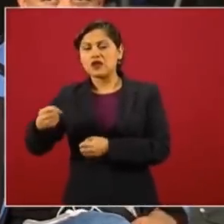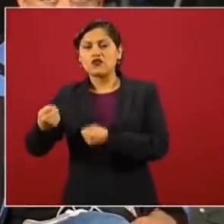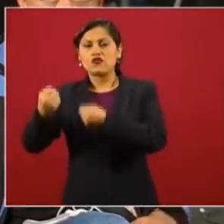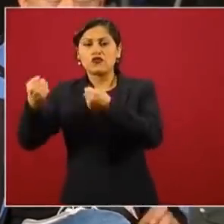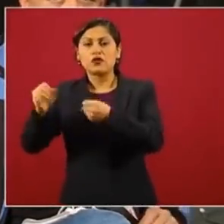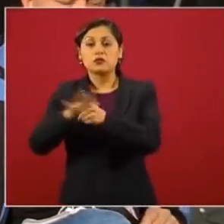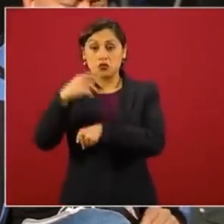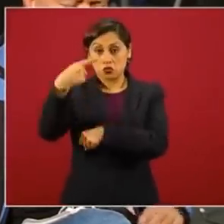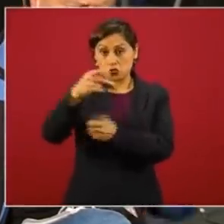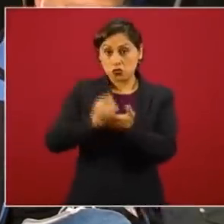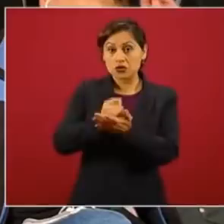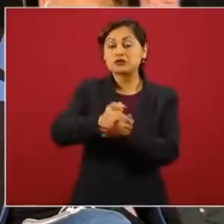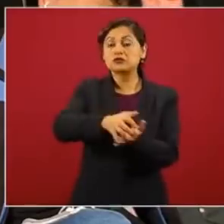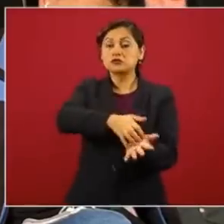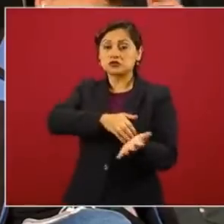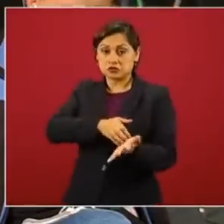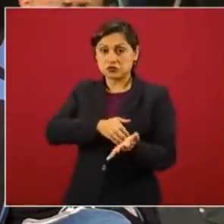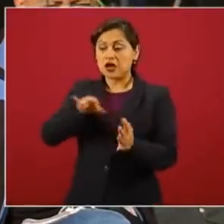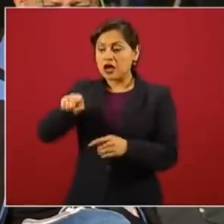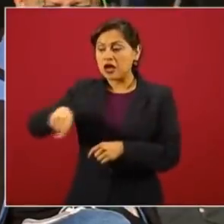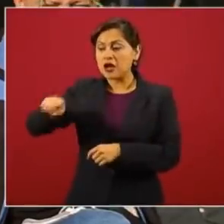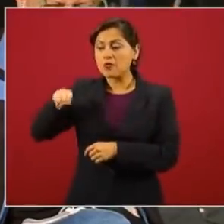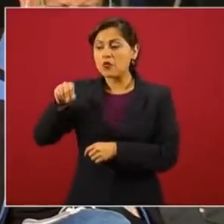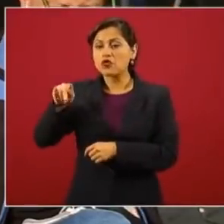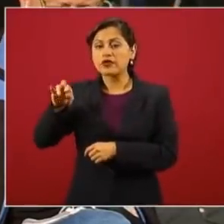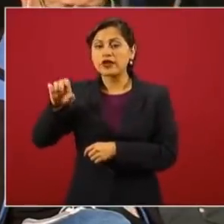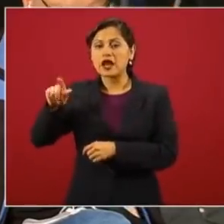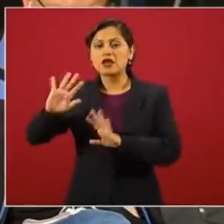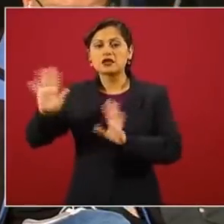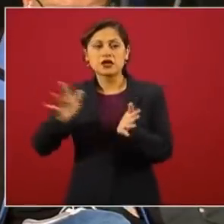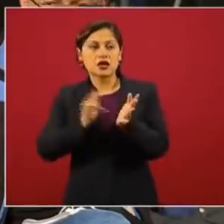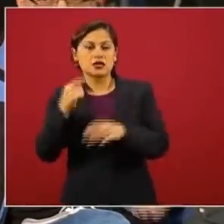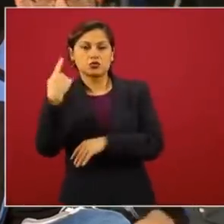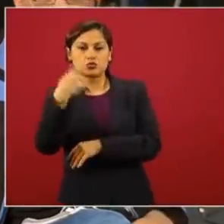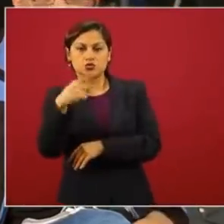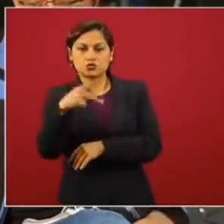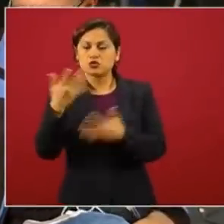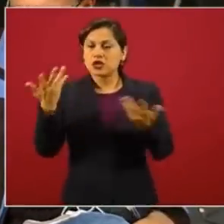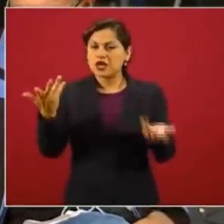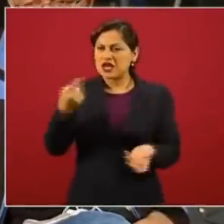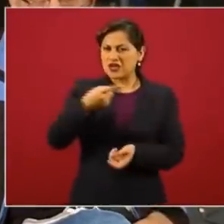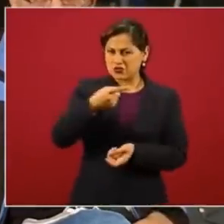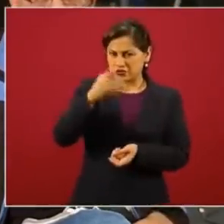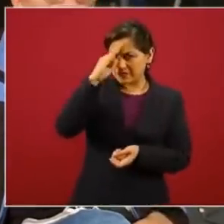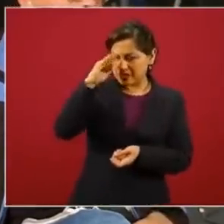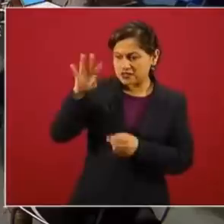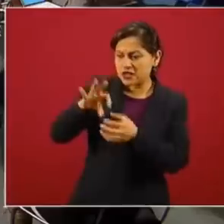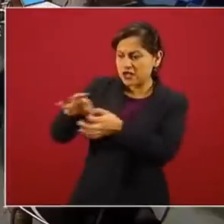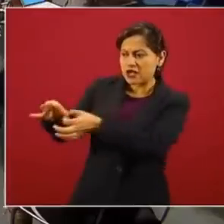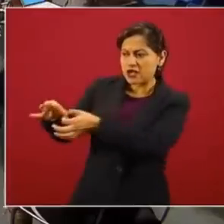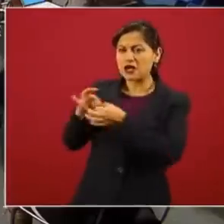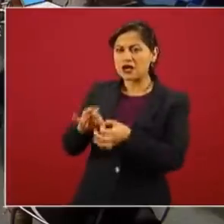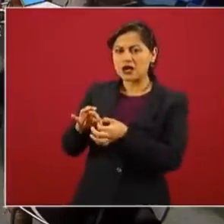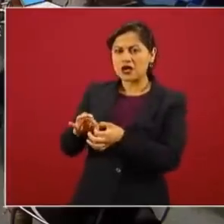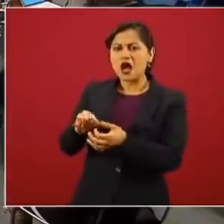Ricardo Monreal tomó palabra de usted y cartas en el asunto. ¿En qué podría beneficiar esta fusión del IFT y COFESE?